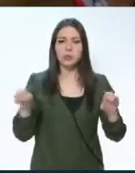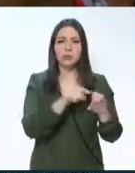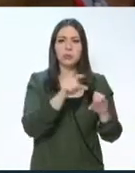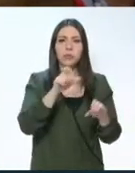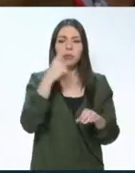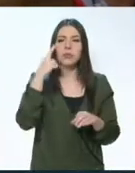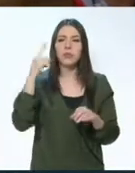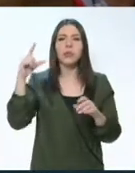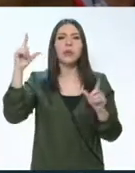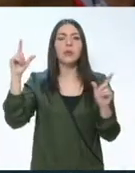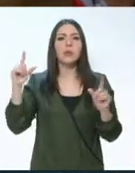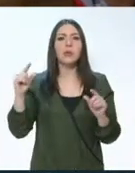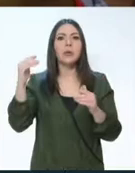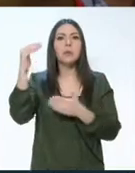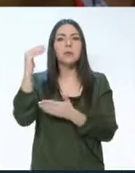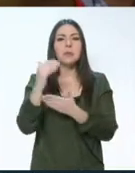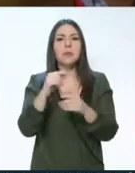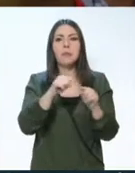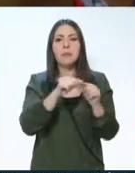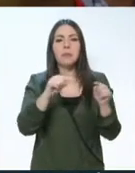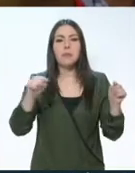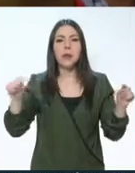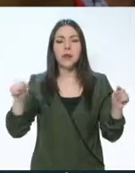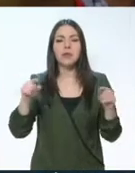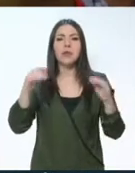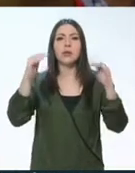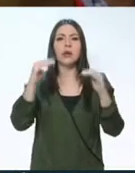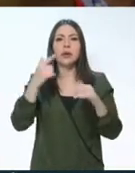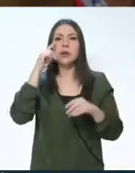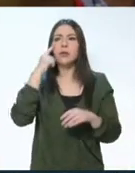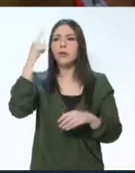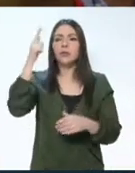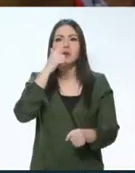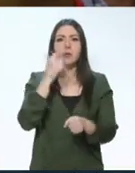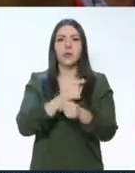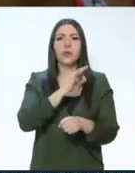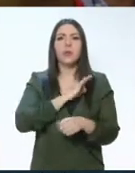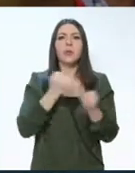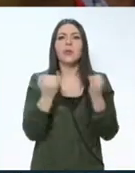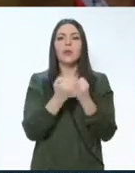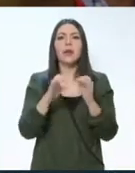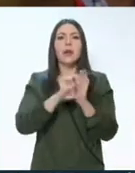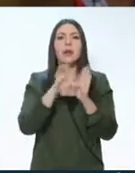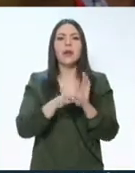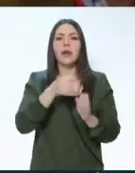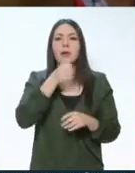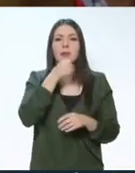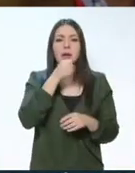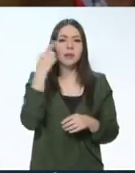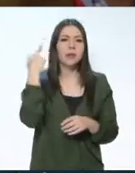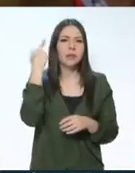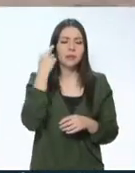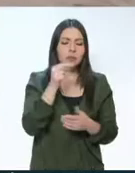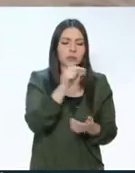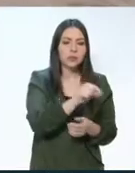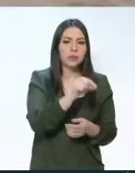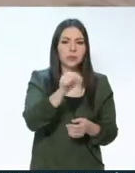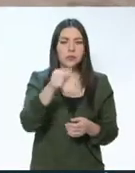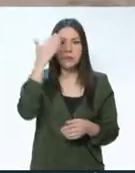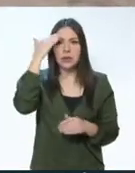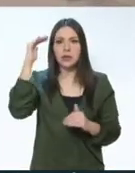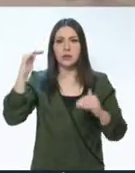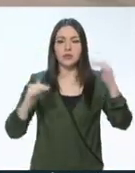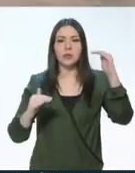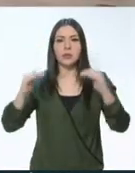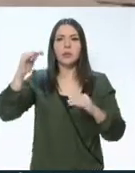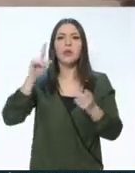lo equivalente a colocar 4,000 micrófonos virtuales en un tramo de 40 kilómetros con una precisión de 10 metros. Al